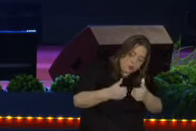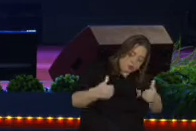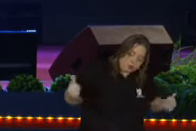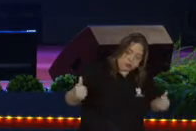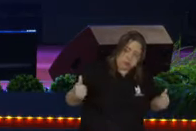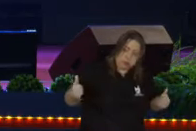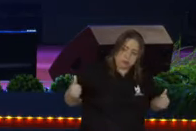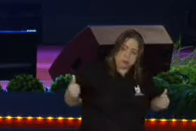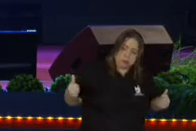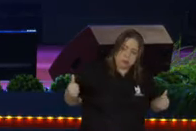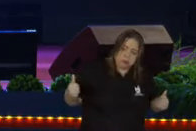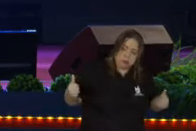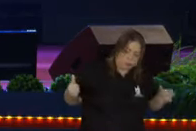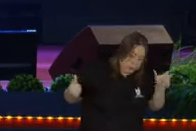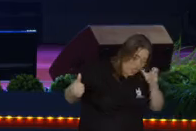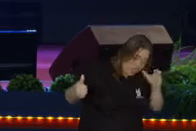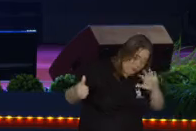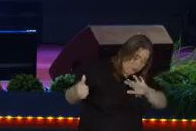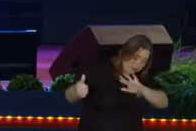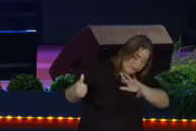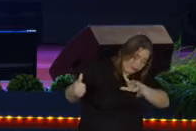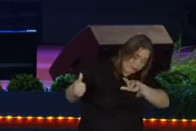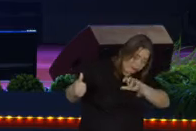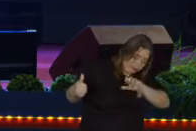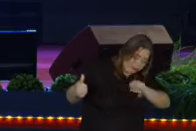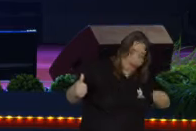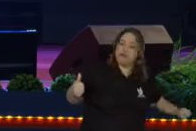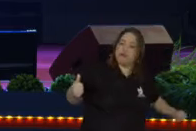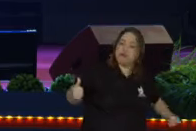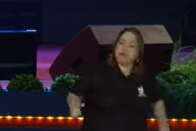es devorador, como dijimos recién, es devorador.